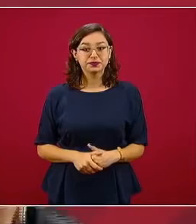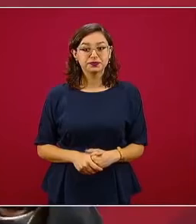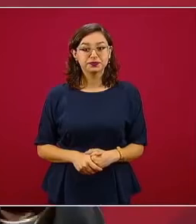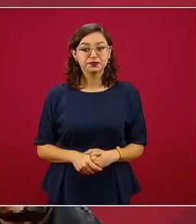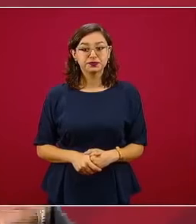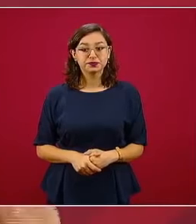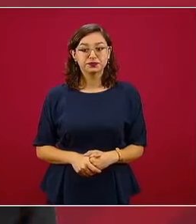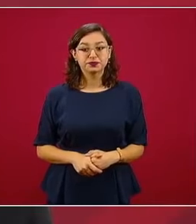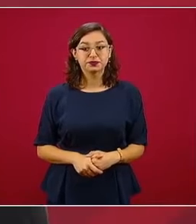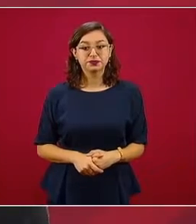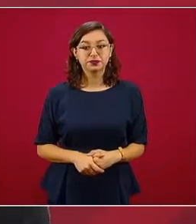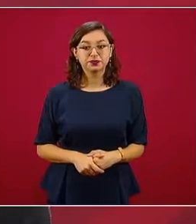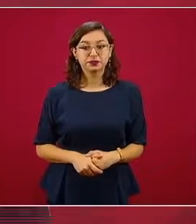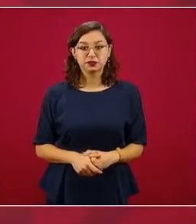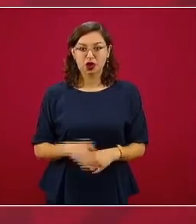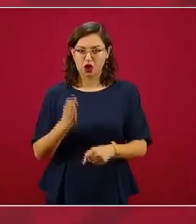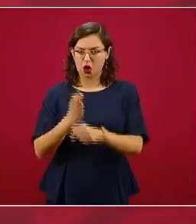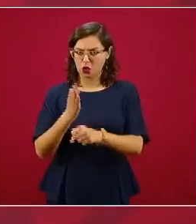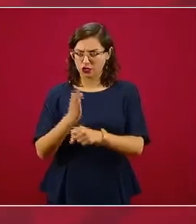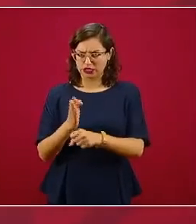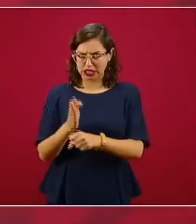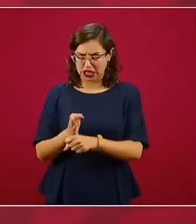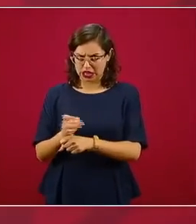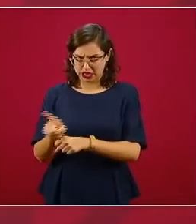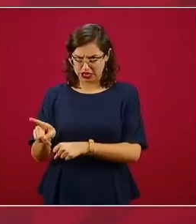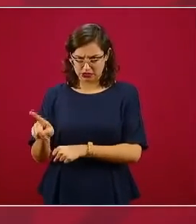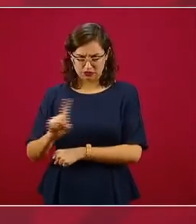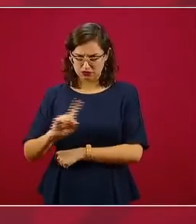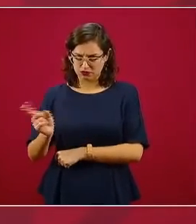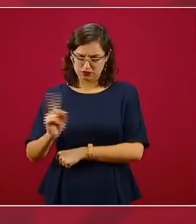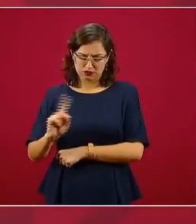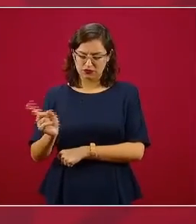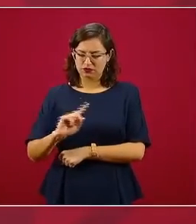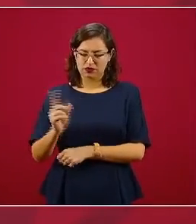que no es el que está ahora, no es